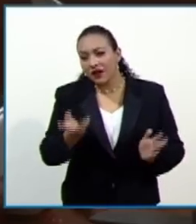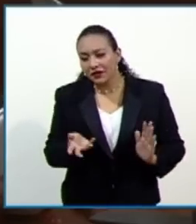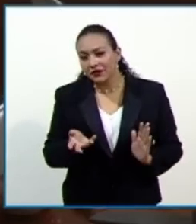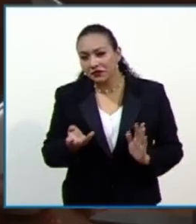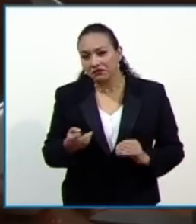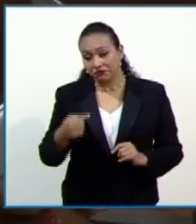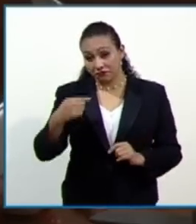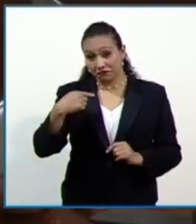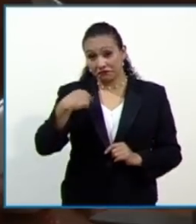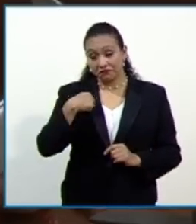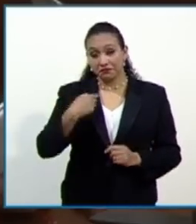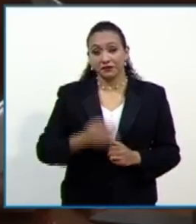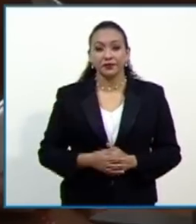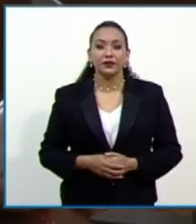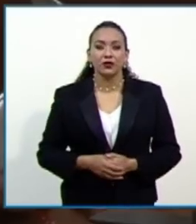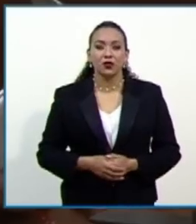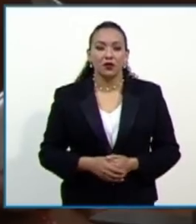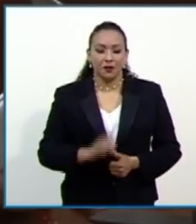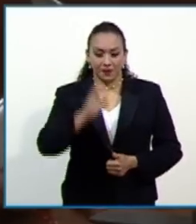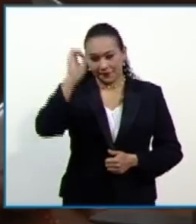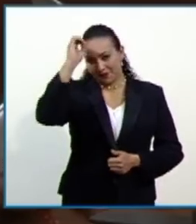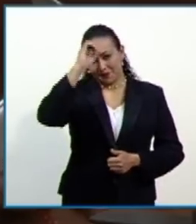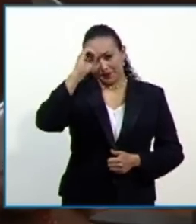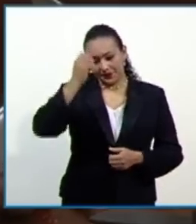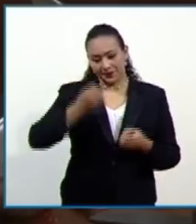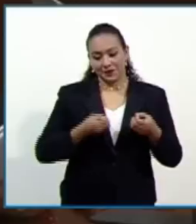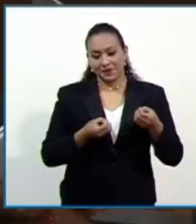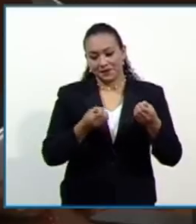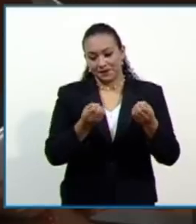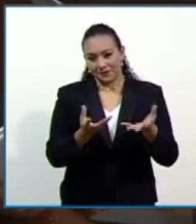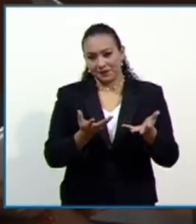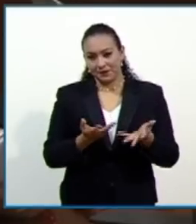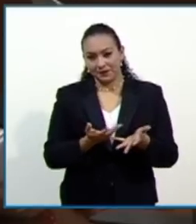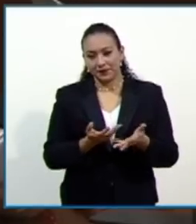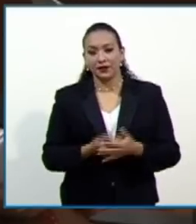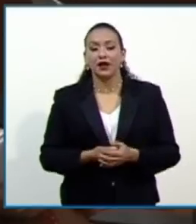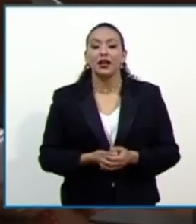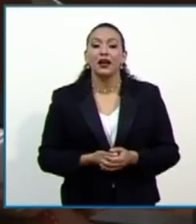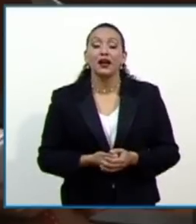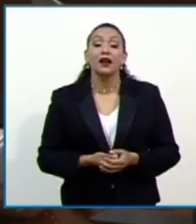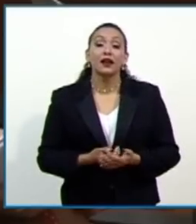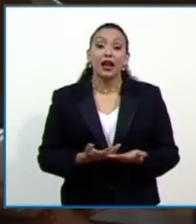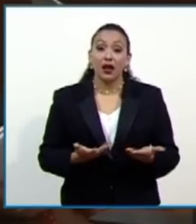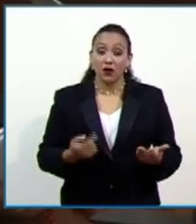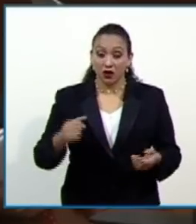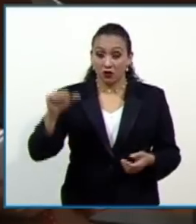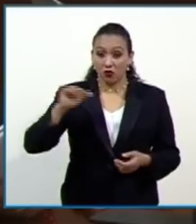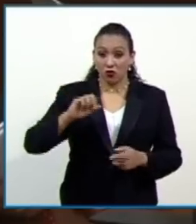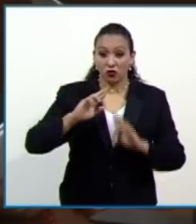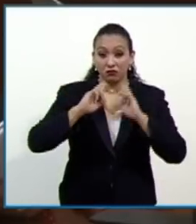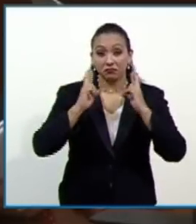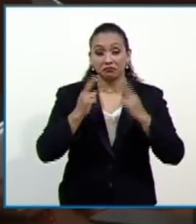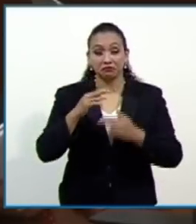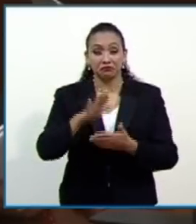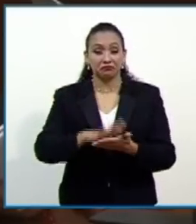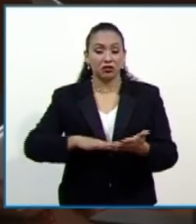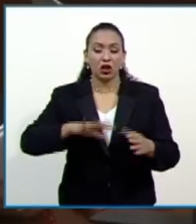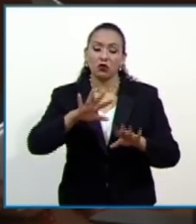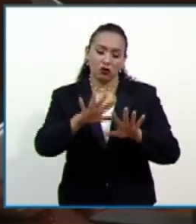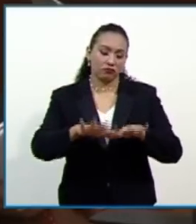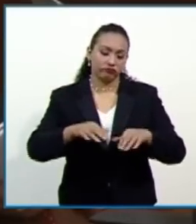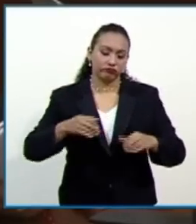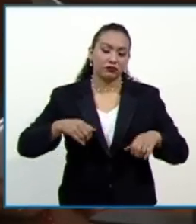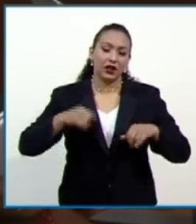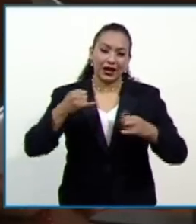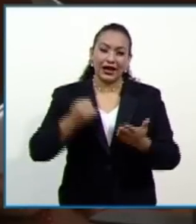me atreví incluso a opinar en este sentido, que por lo demás la resolución que aquí se tomara